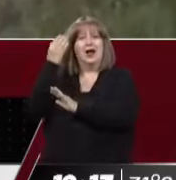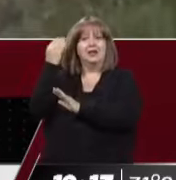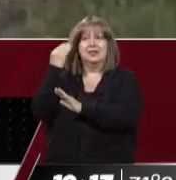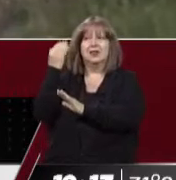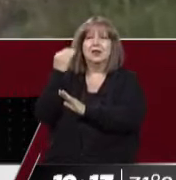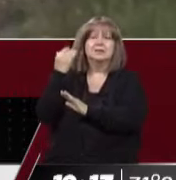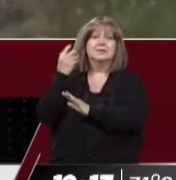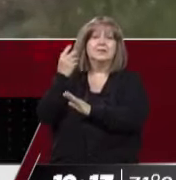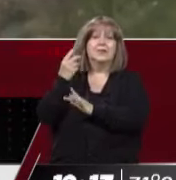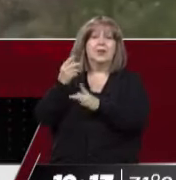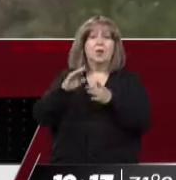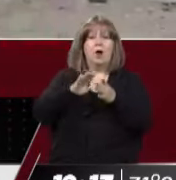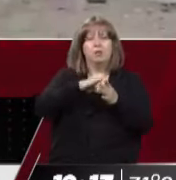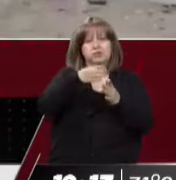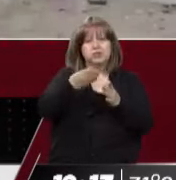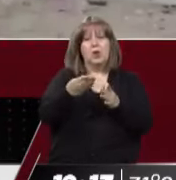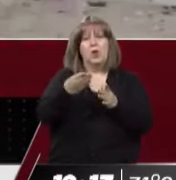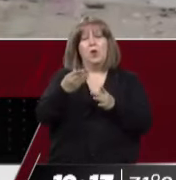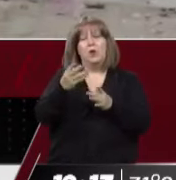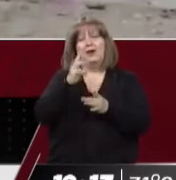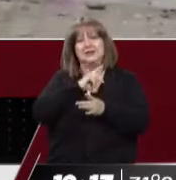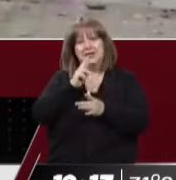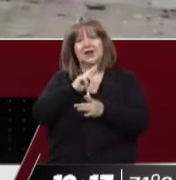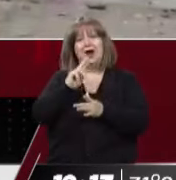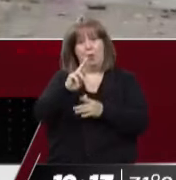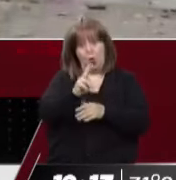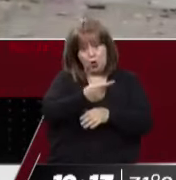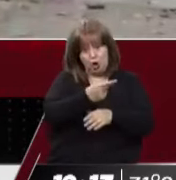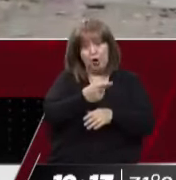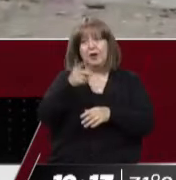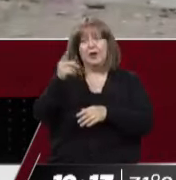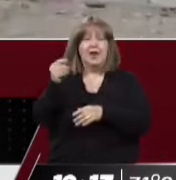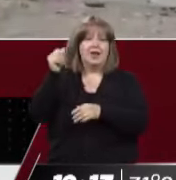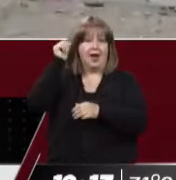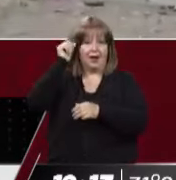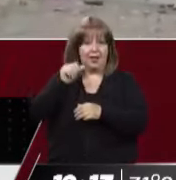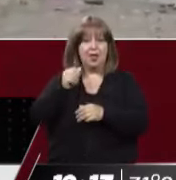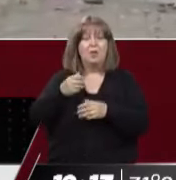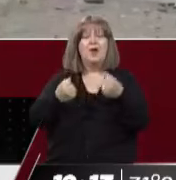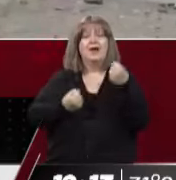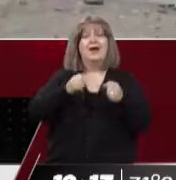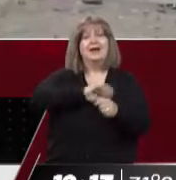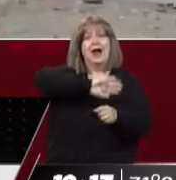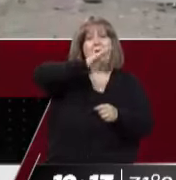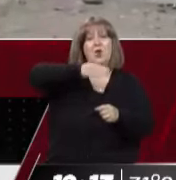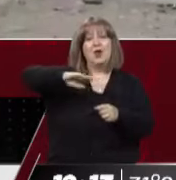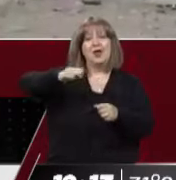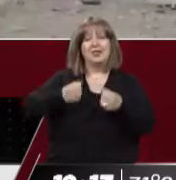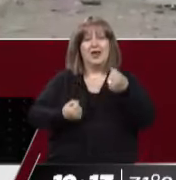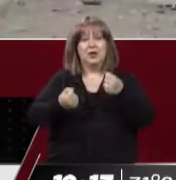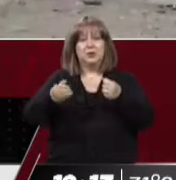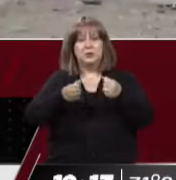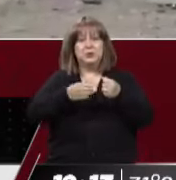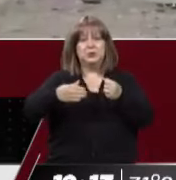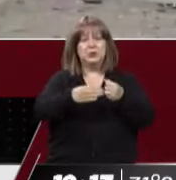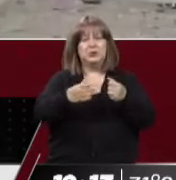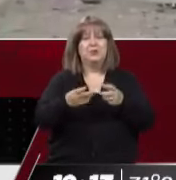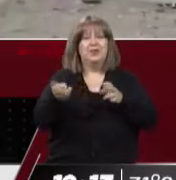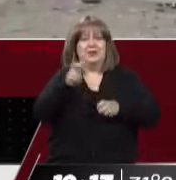Recordemos que lamentablemente un estudiante falleció después de que una camioneta volcara con